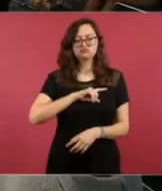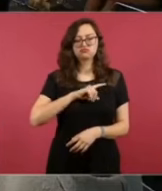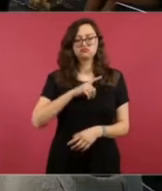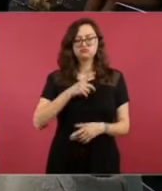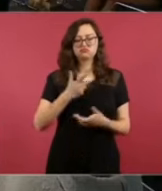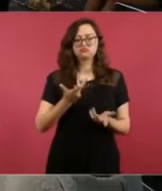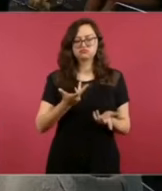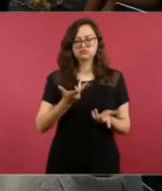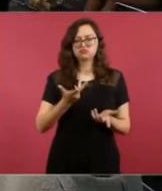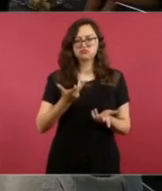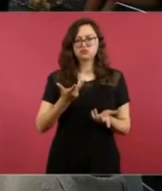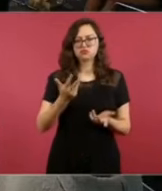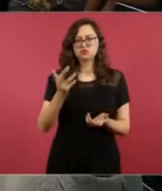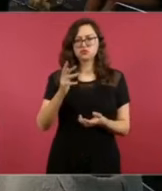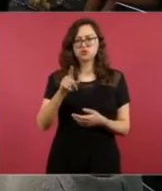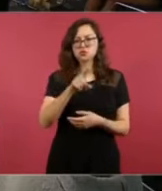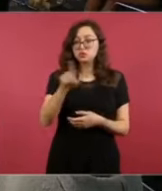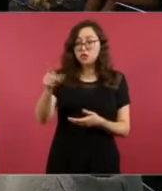reconocerlo